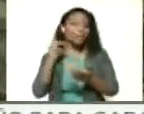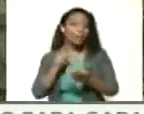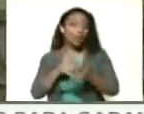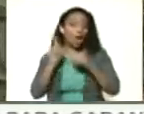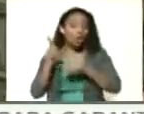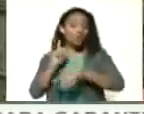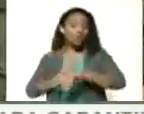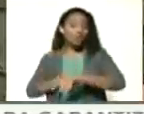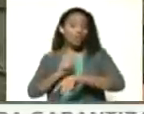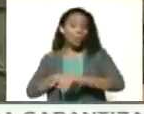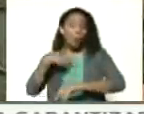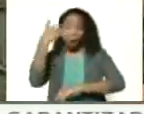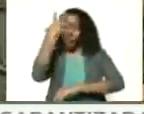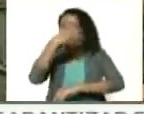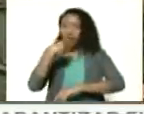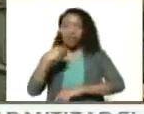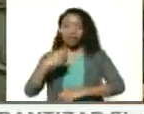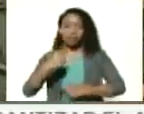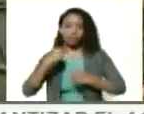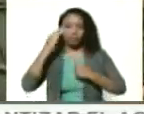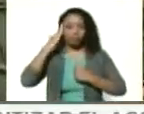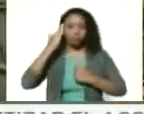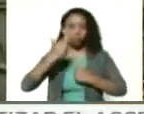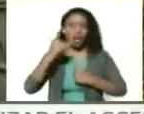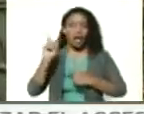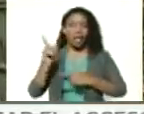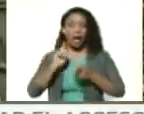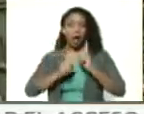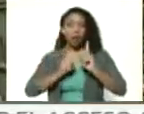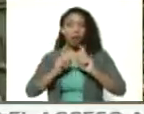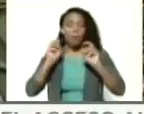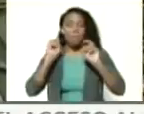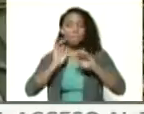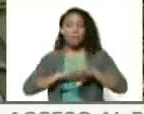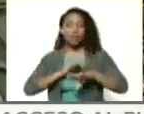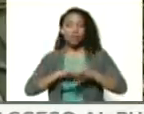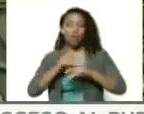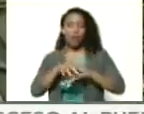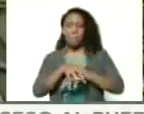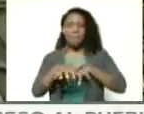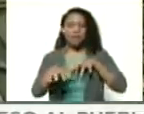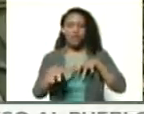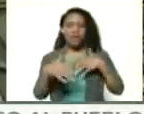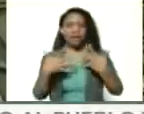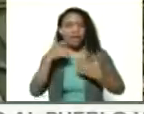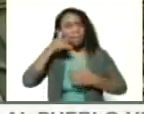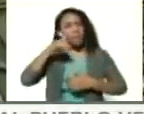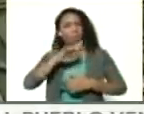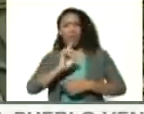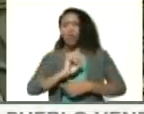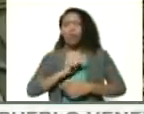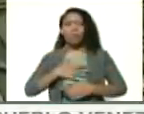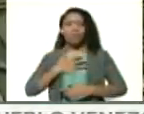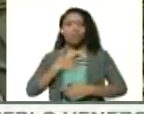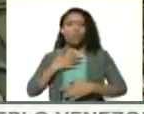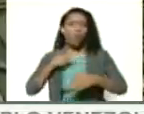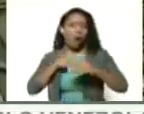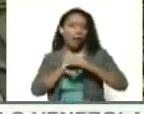sus tiempos de joven oficial algunos acontecimientos a los que la mayoría del pueblo no tuvo acceso, que son